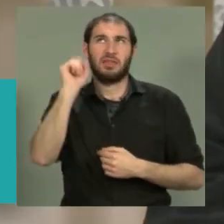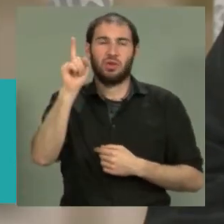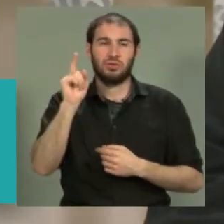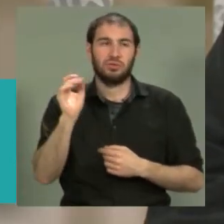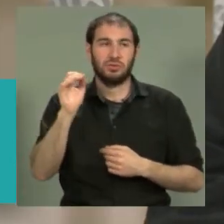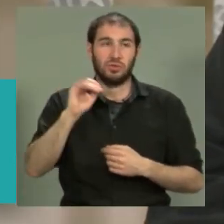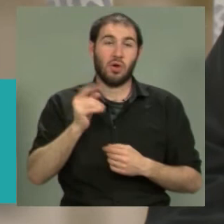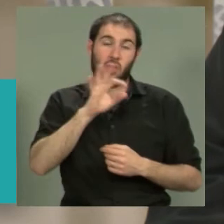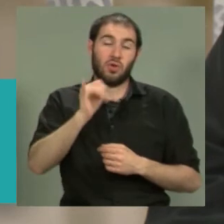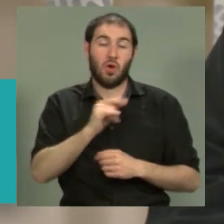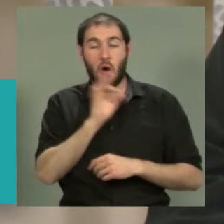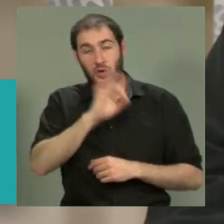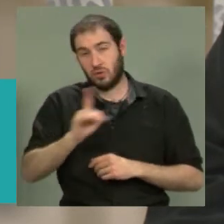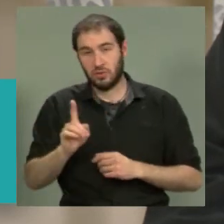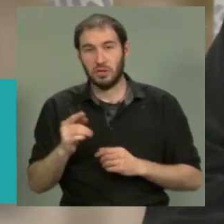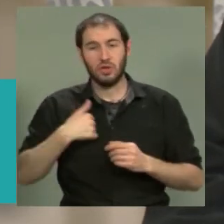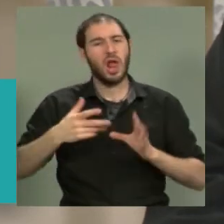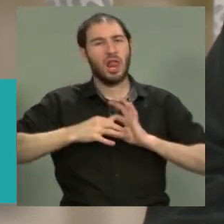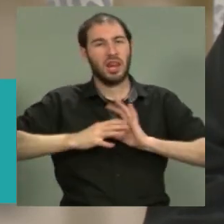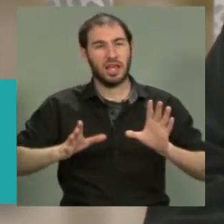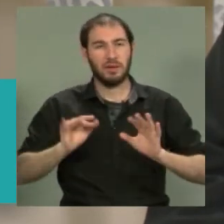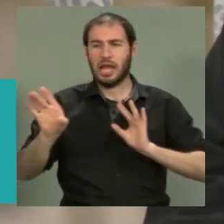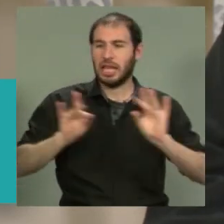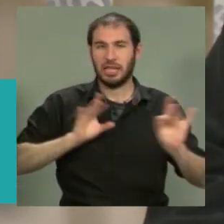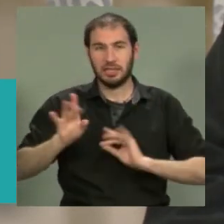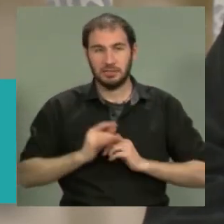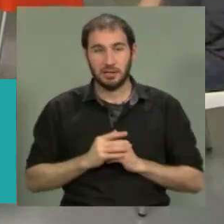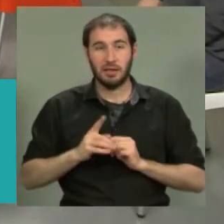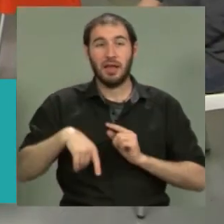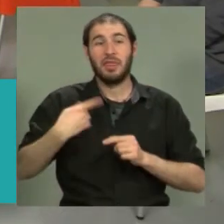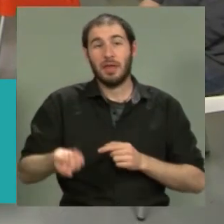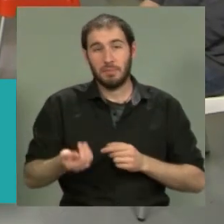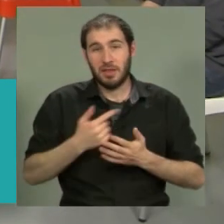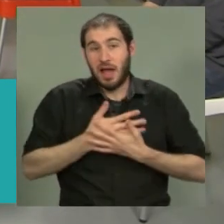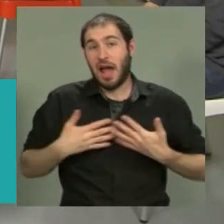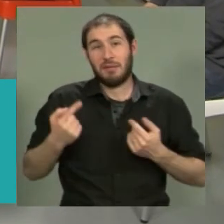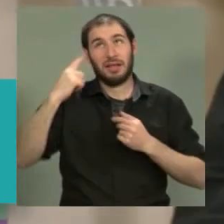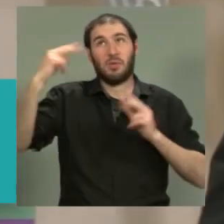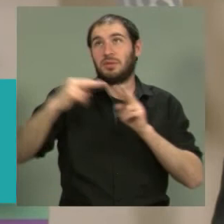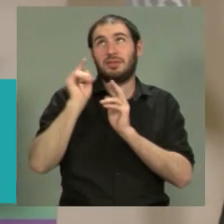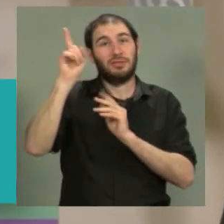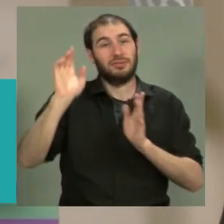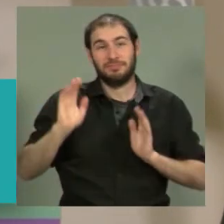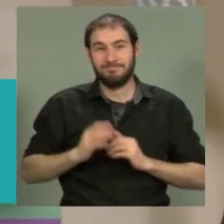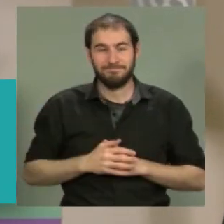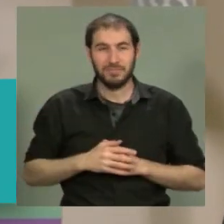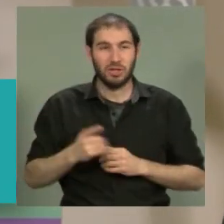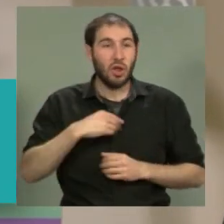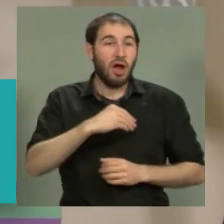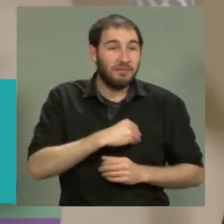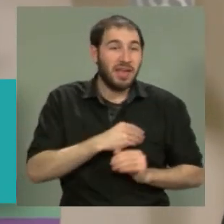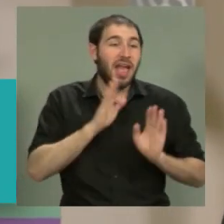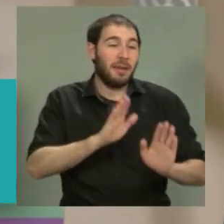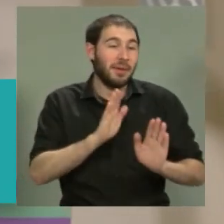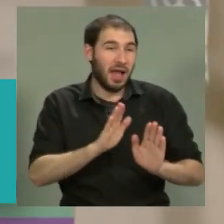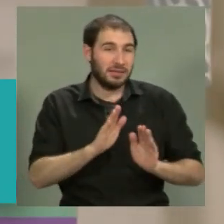no tengo la libertad de optar. Después mi alma se la verá con Dios. Y tengamos fe y esperanza